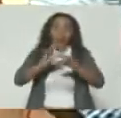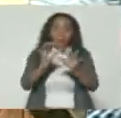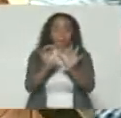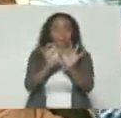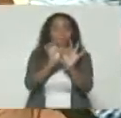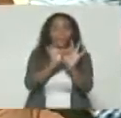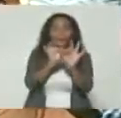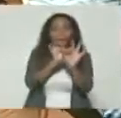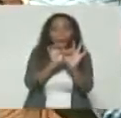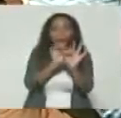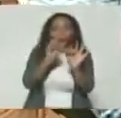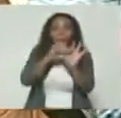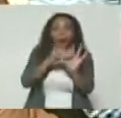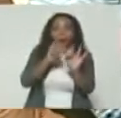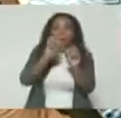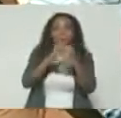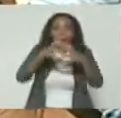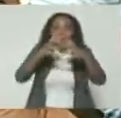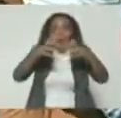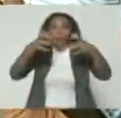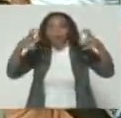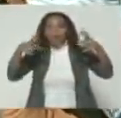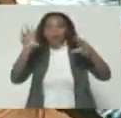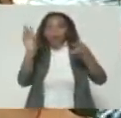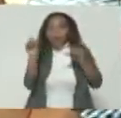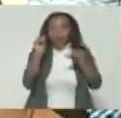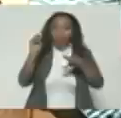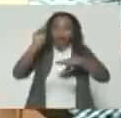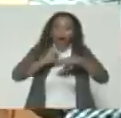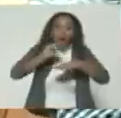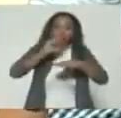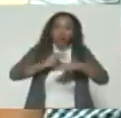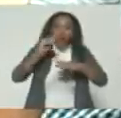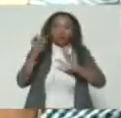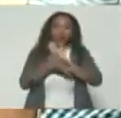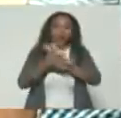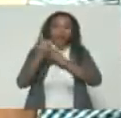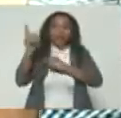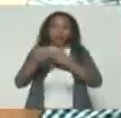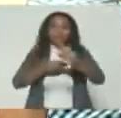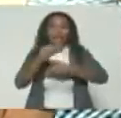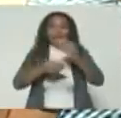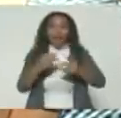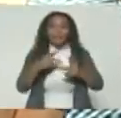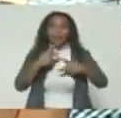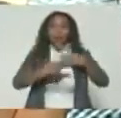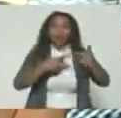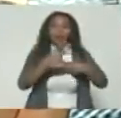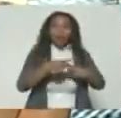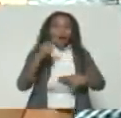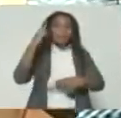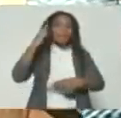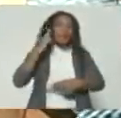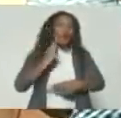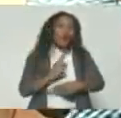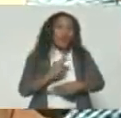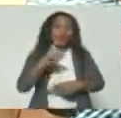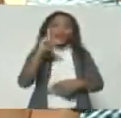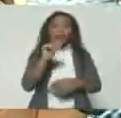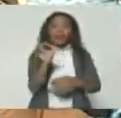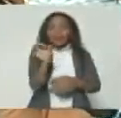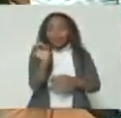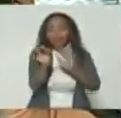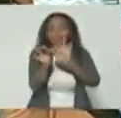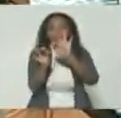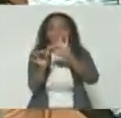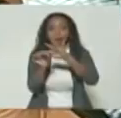de algodón certificada como la mejor semilla del país. Incluso el algodón que se está produciendo en Bolívar se está produciendo con semilla